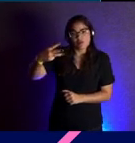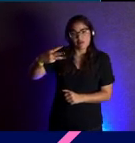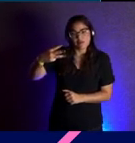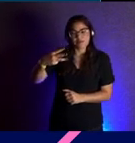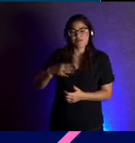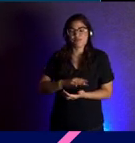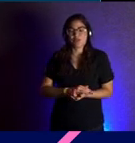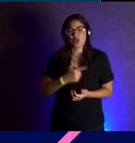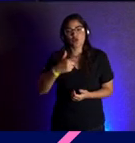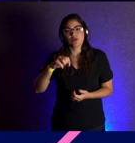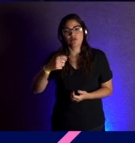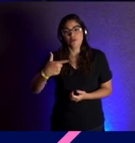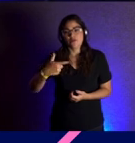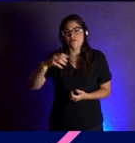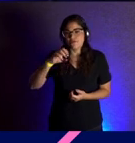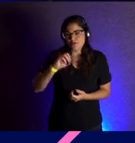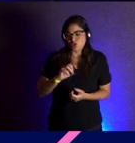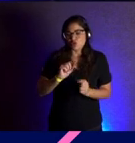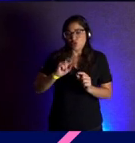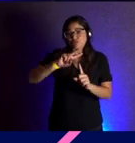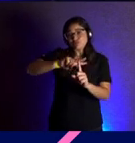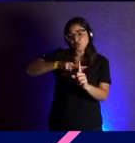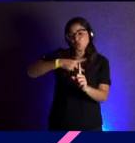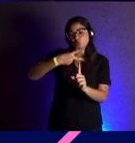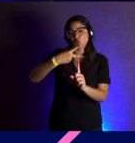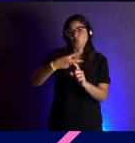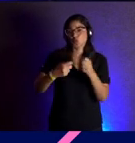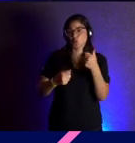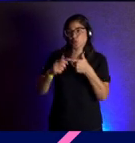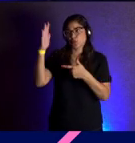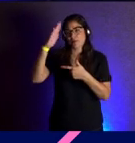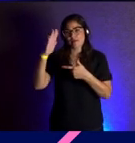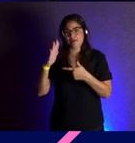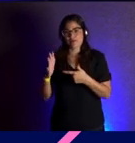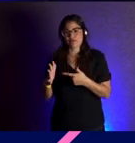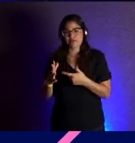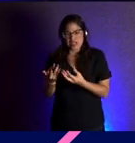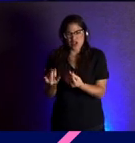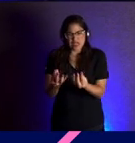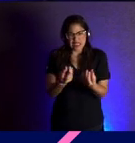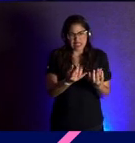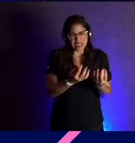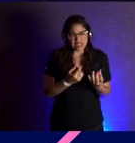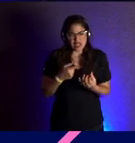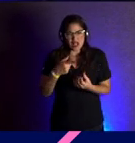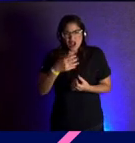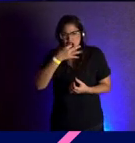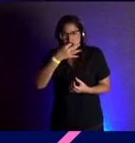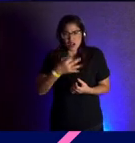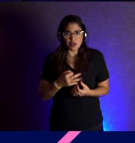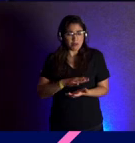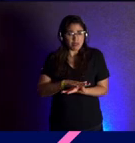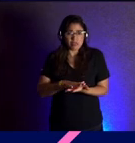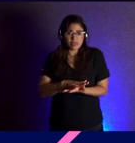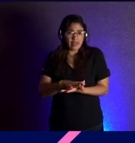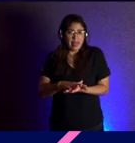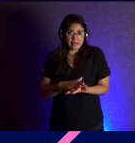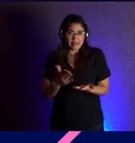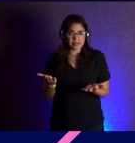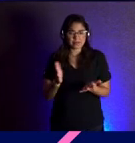el doble que Brasil. Los incendios no se hablaban en Venezuela. Aquí tenemos un ranking de los